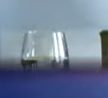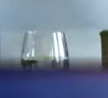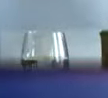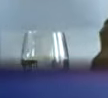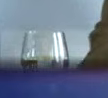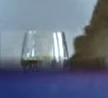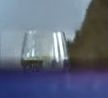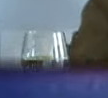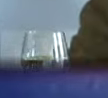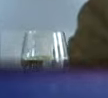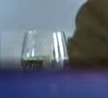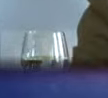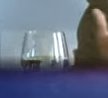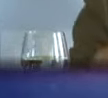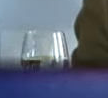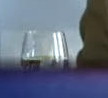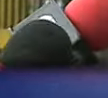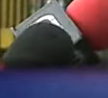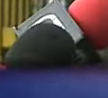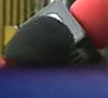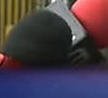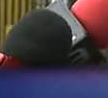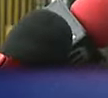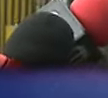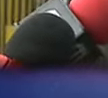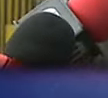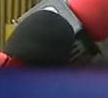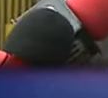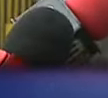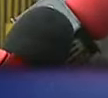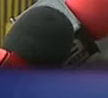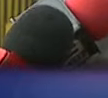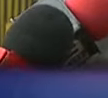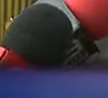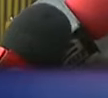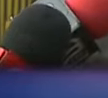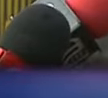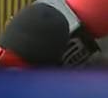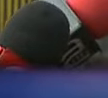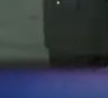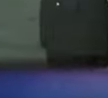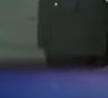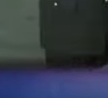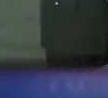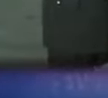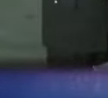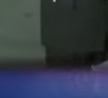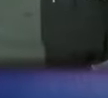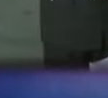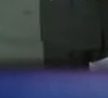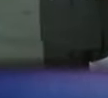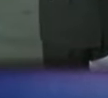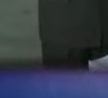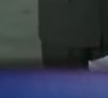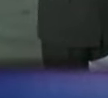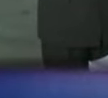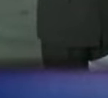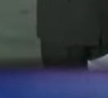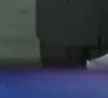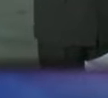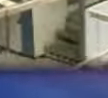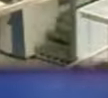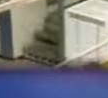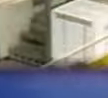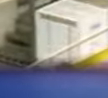presidente del CNE rechazó las declaraciones del excomandante del ejército Luis Castro, quien denunció que no se habría respetado la cadena de custodia del